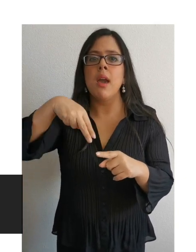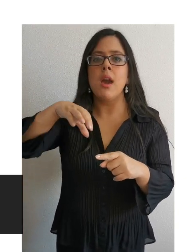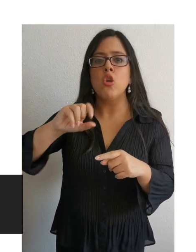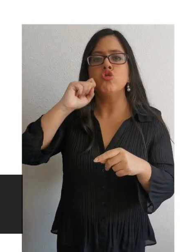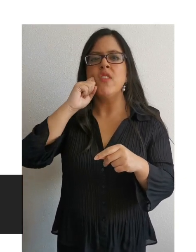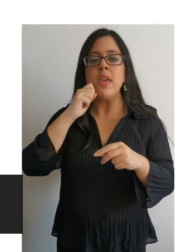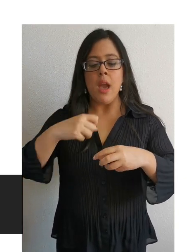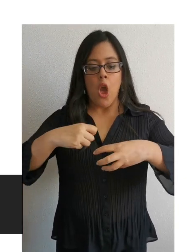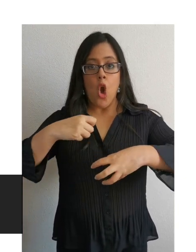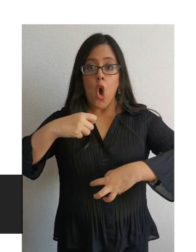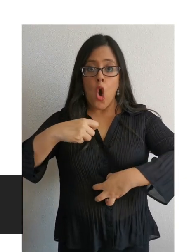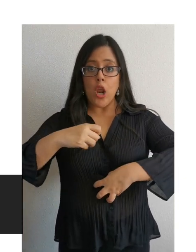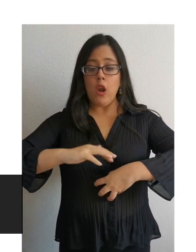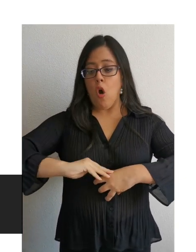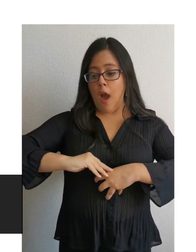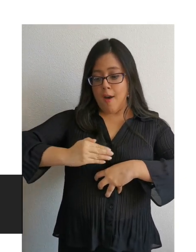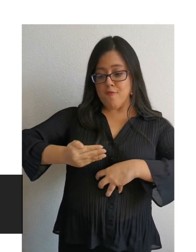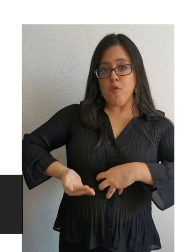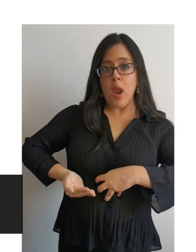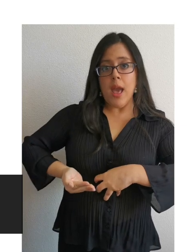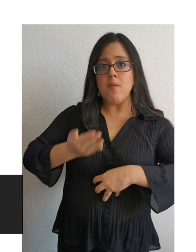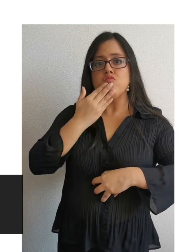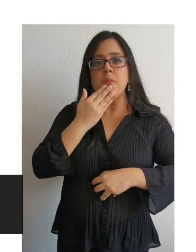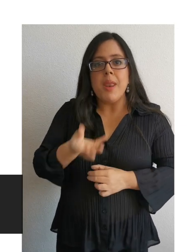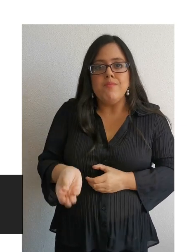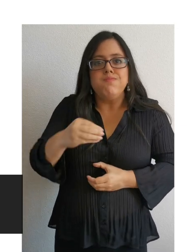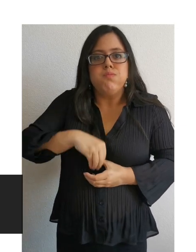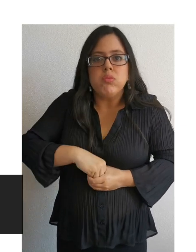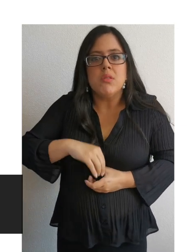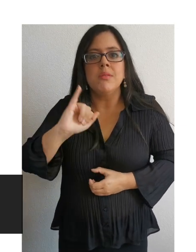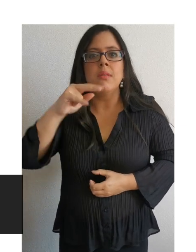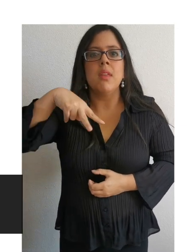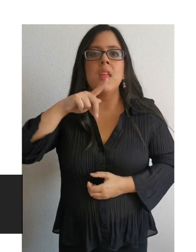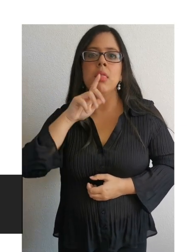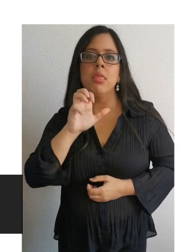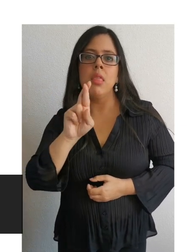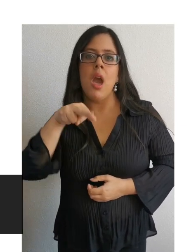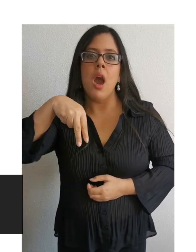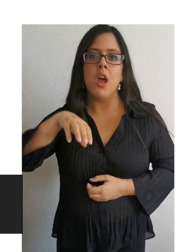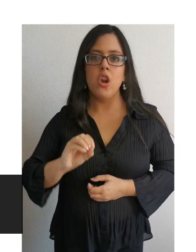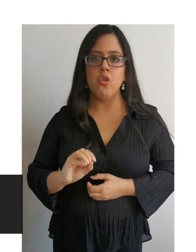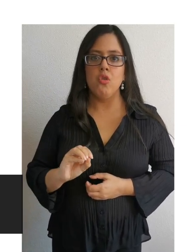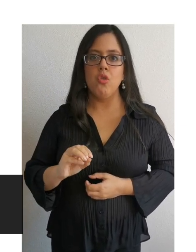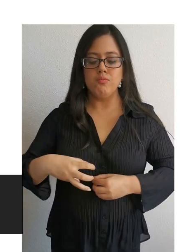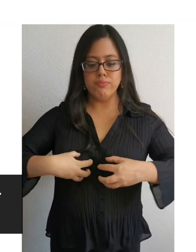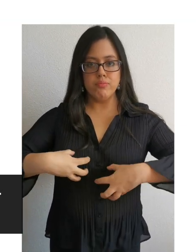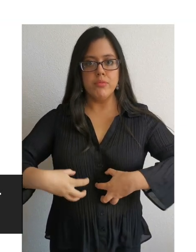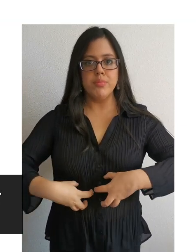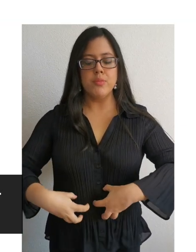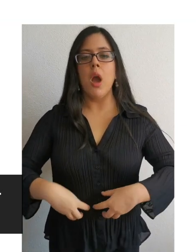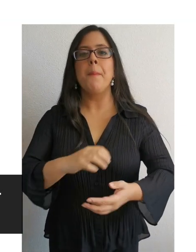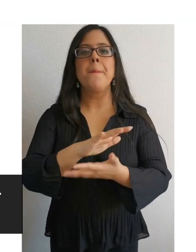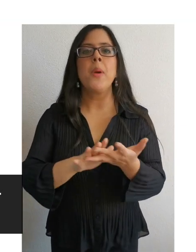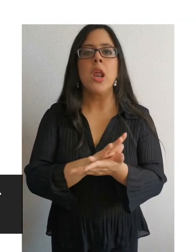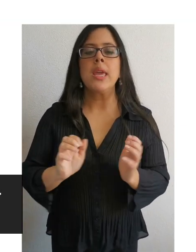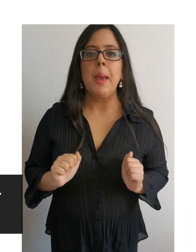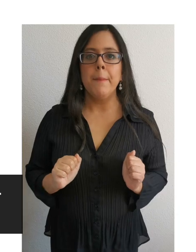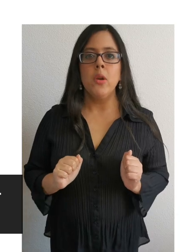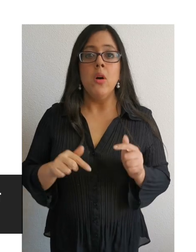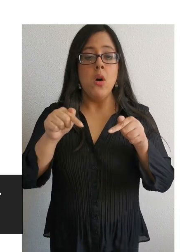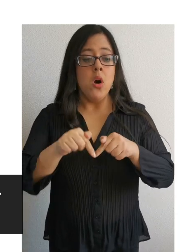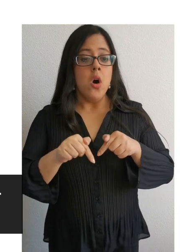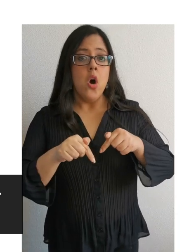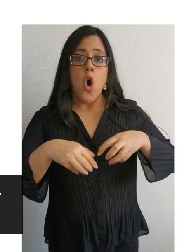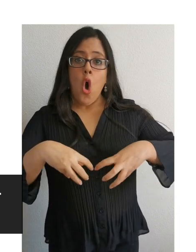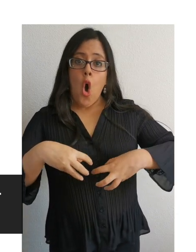o al exterior de un órgano o estructura, interno, que es lo que está por dentro o al interior de un órgano o estructura. Por ejemplo, en este